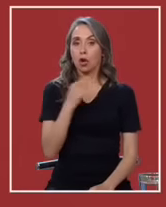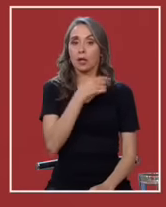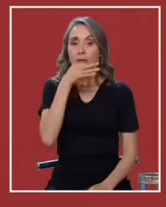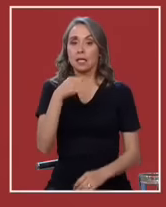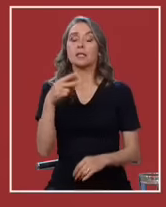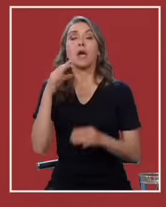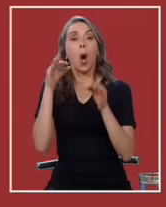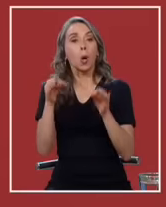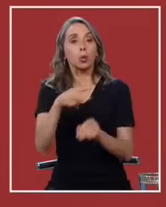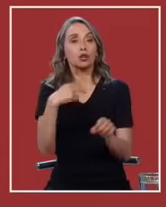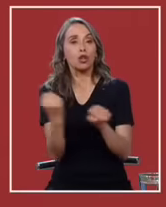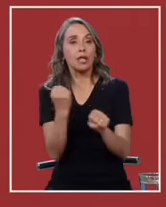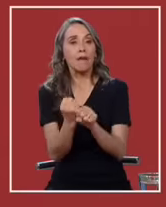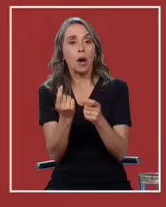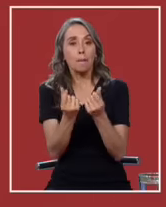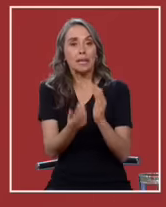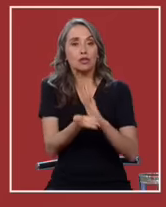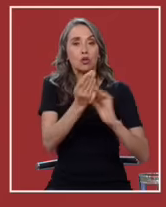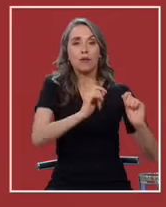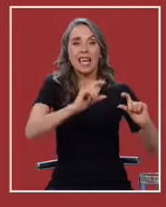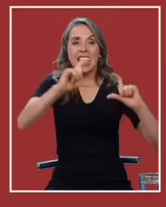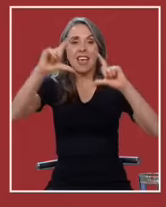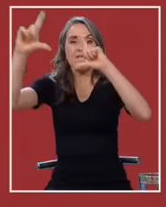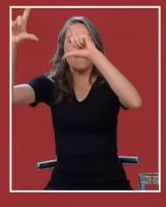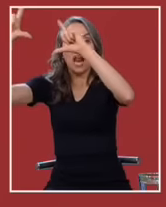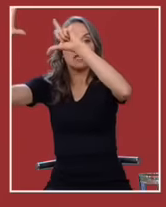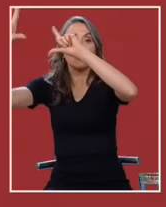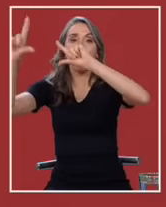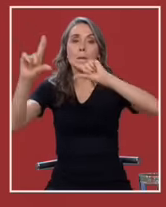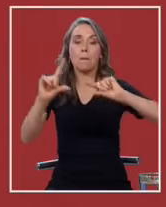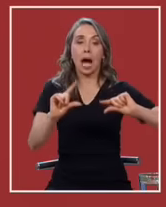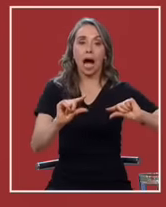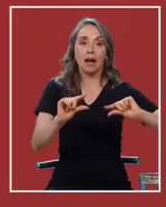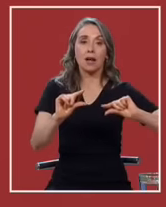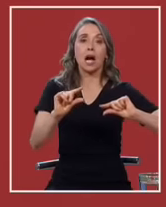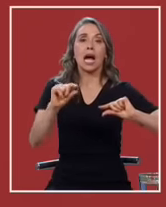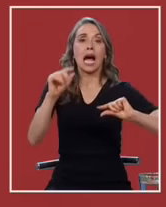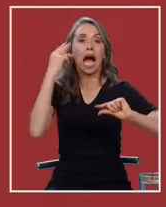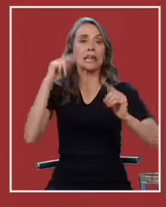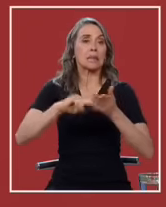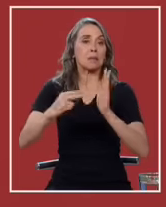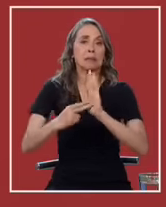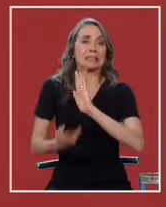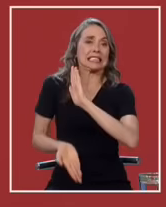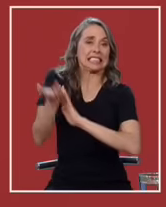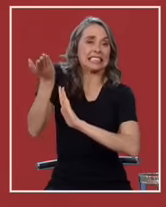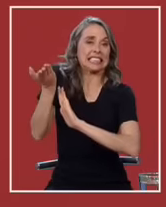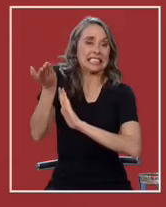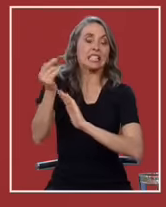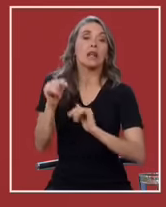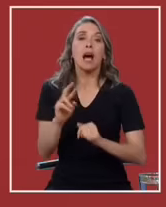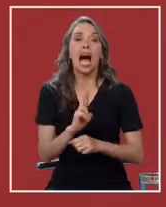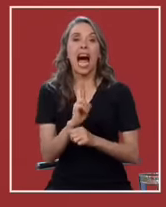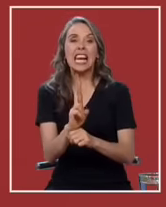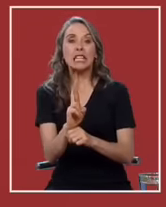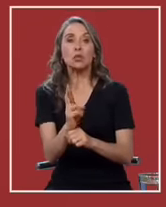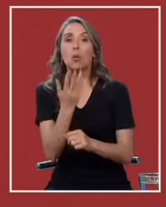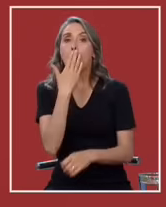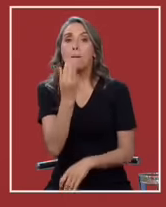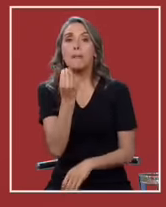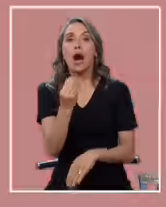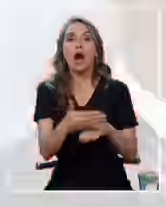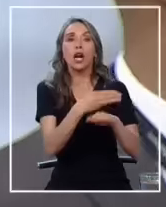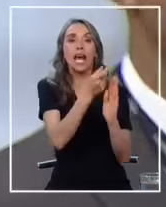trabajando intensamente, que la inflación siga a la baja después de un periodo de desajuste importante y que los resultados están mejor de lo que